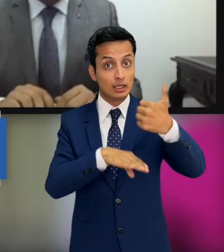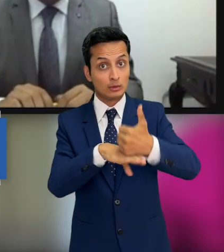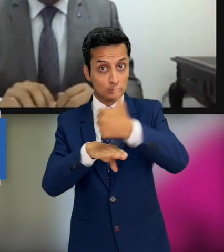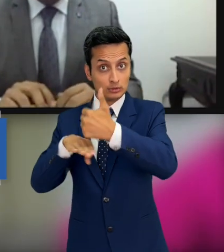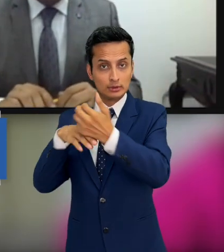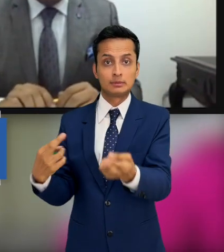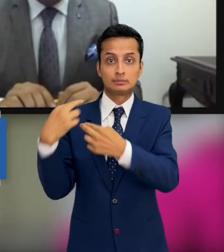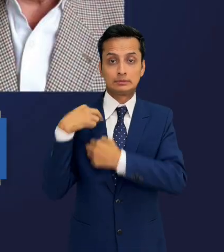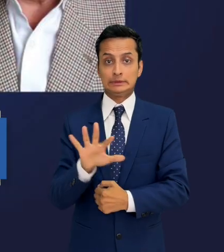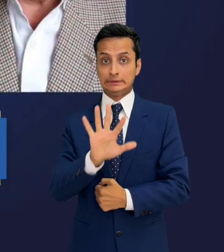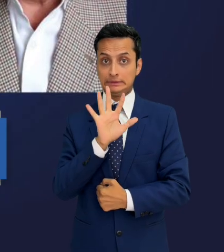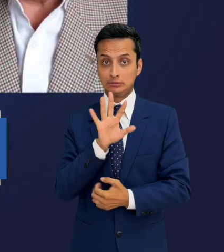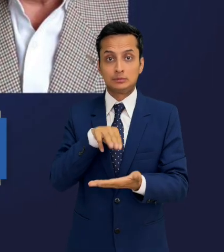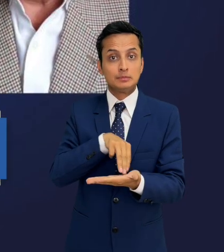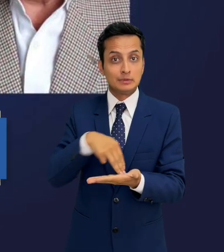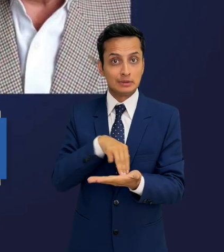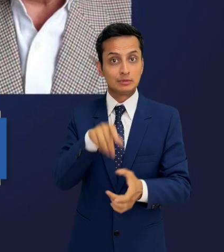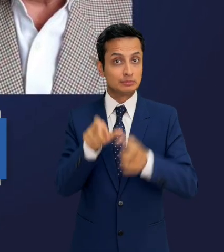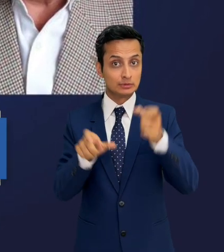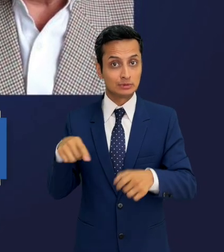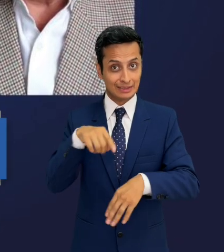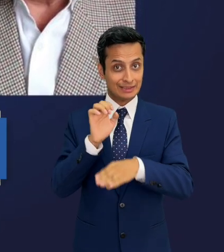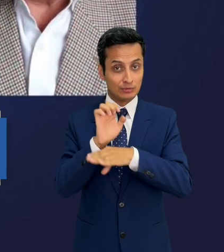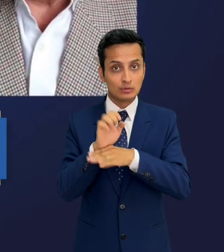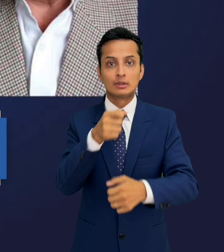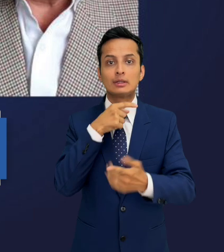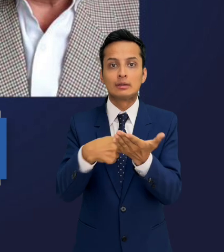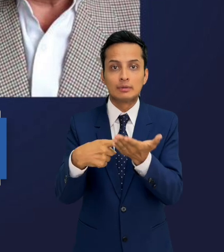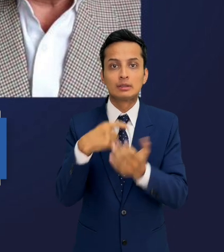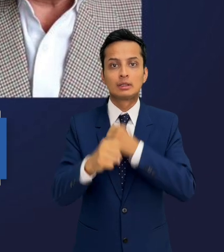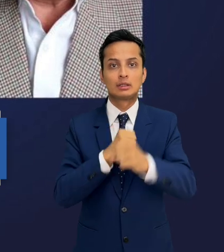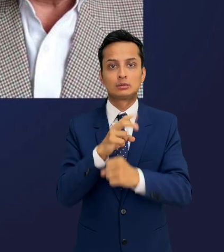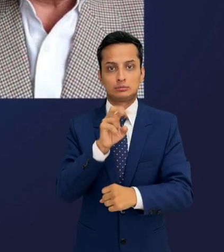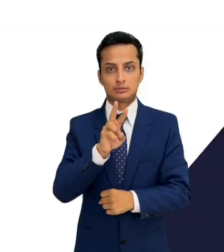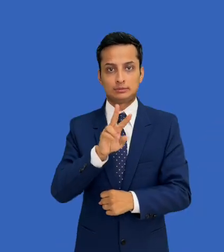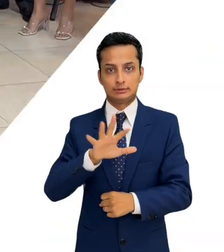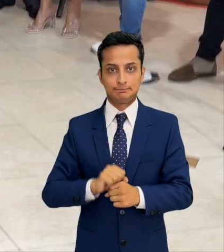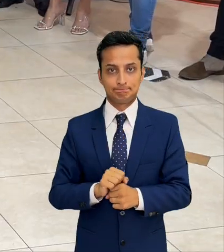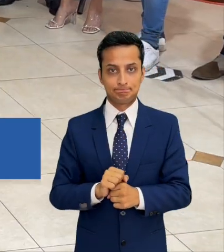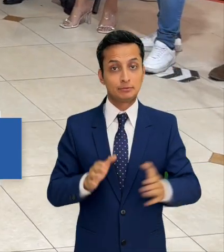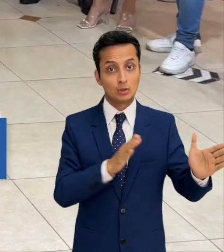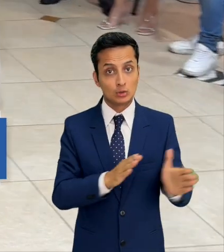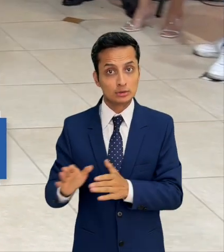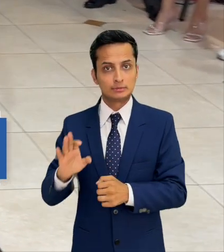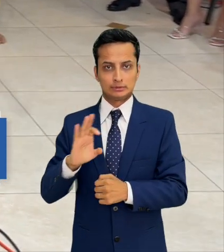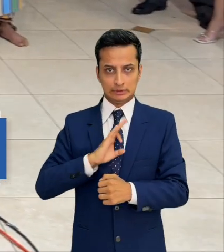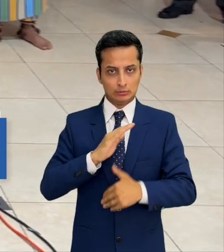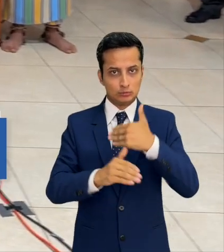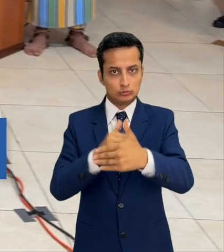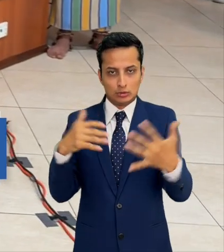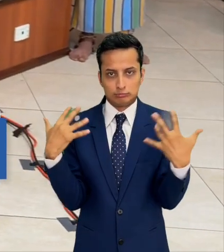Nuestras autoridades designaron a los 5 integrantes del Comité Nacional de Ecuador Debate 2025. Organizamos